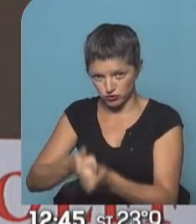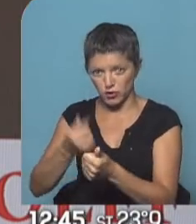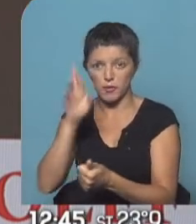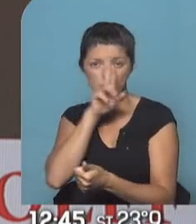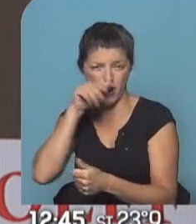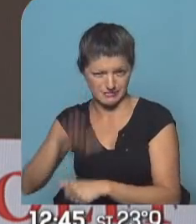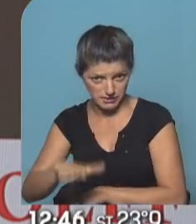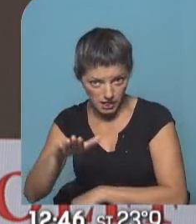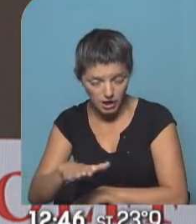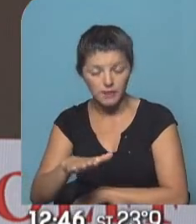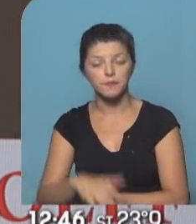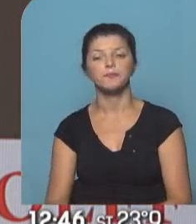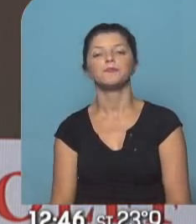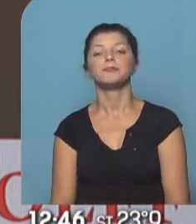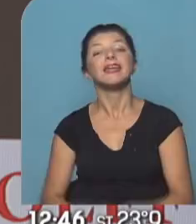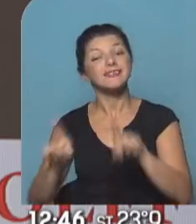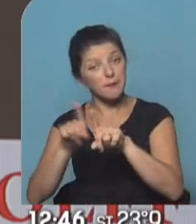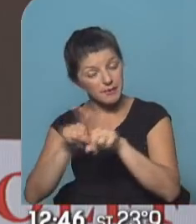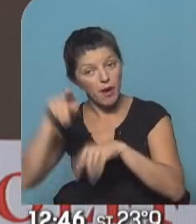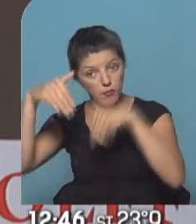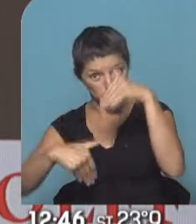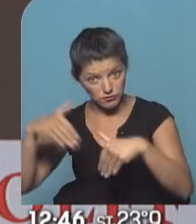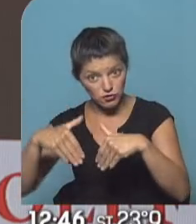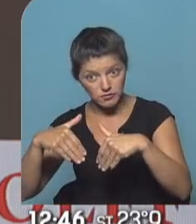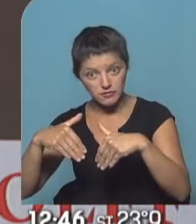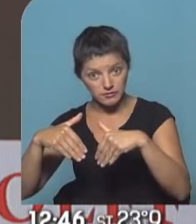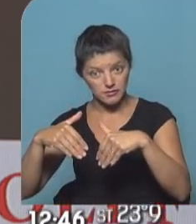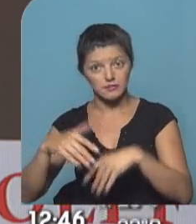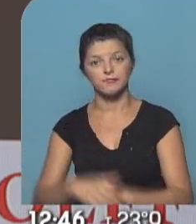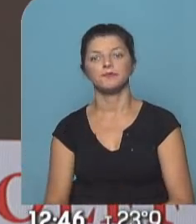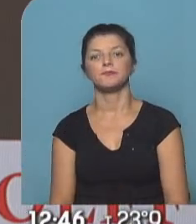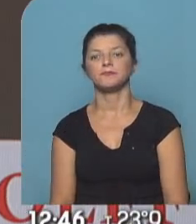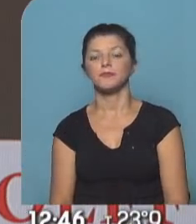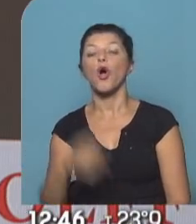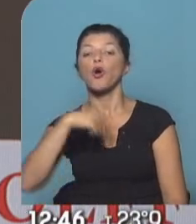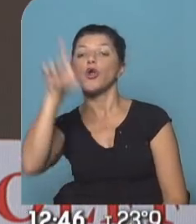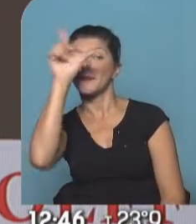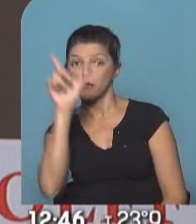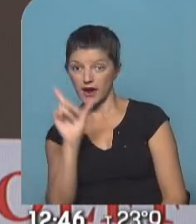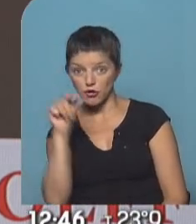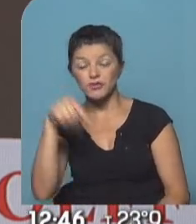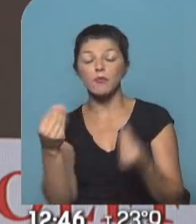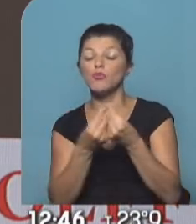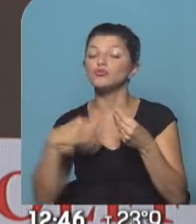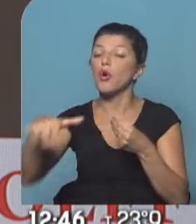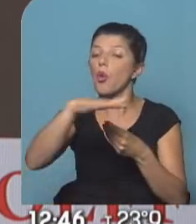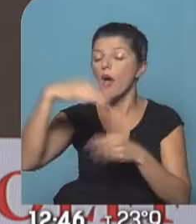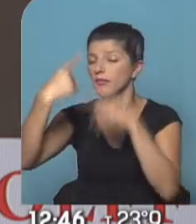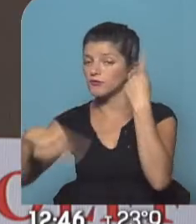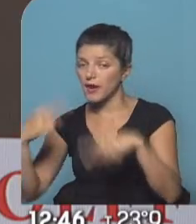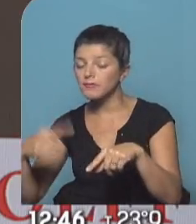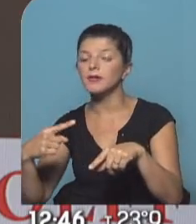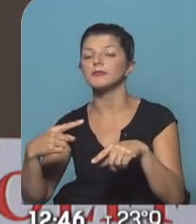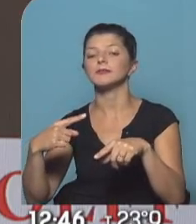elecciones legislativas, los republicanos en muchos estados están hoy divididos, no van a ir divididos, pero sí están divididos en cuanto